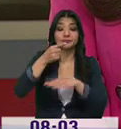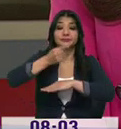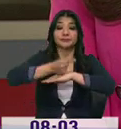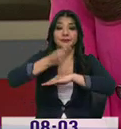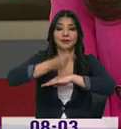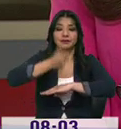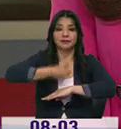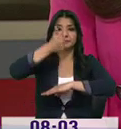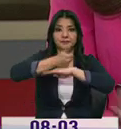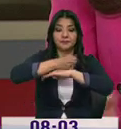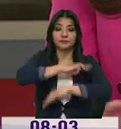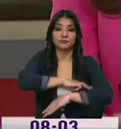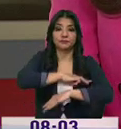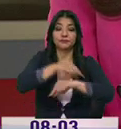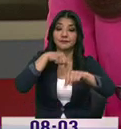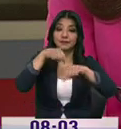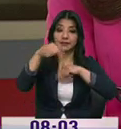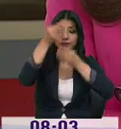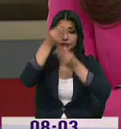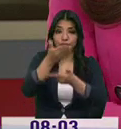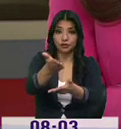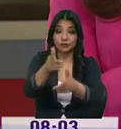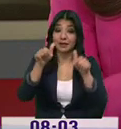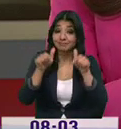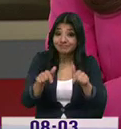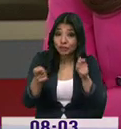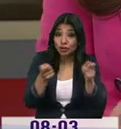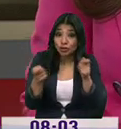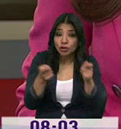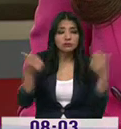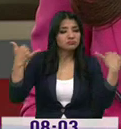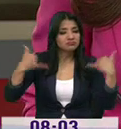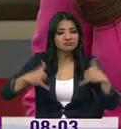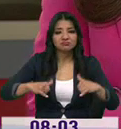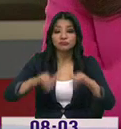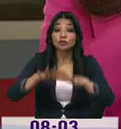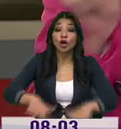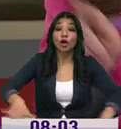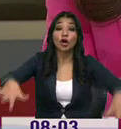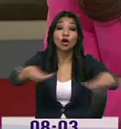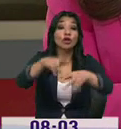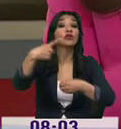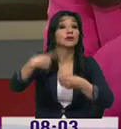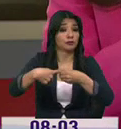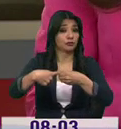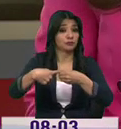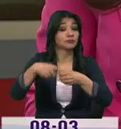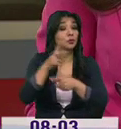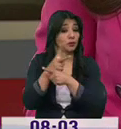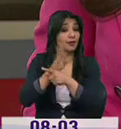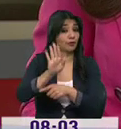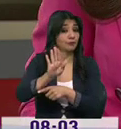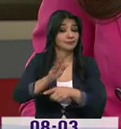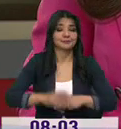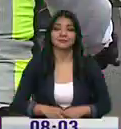Agencia Metropolitana de Tránsito, informó que estos controles continuarán en todo el distrito. Atención.